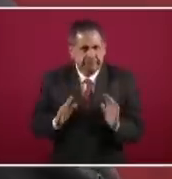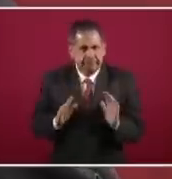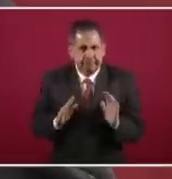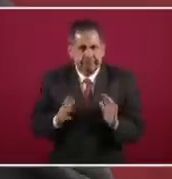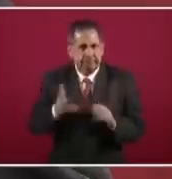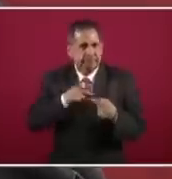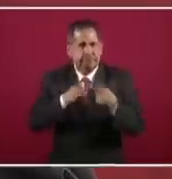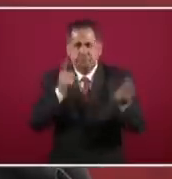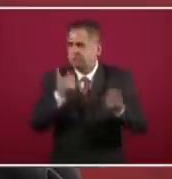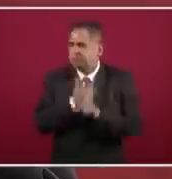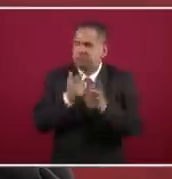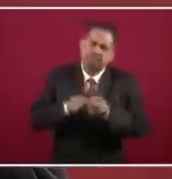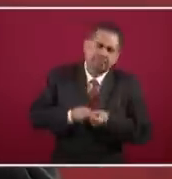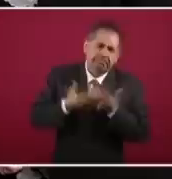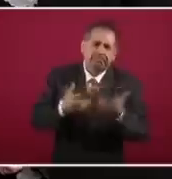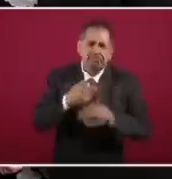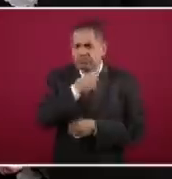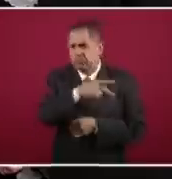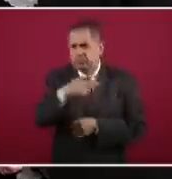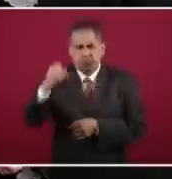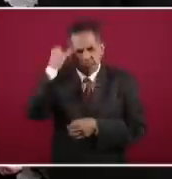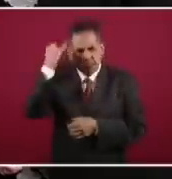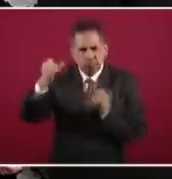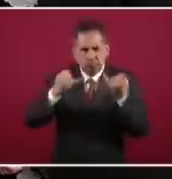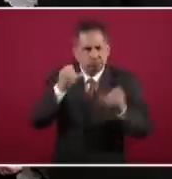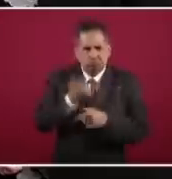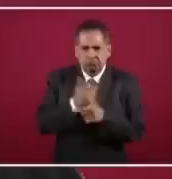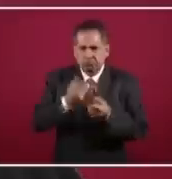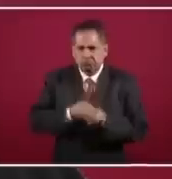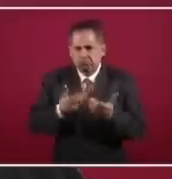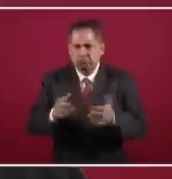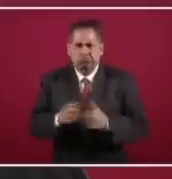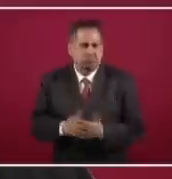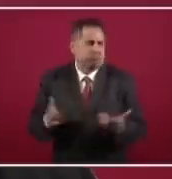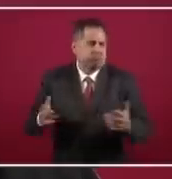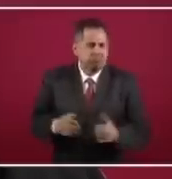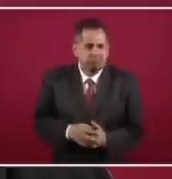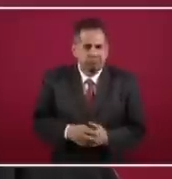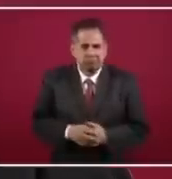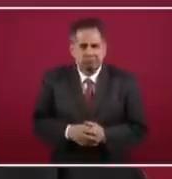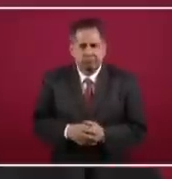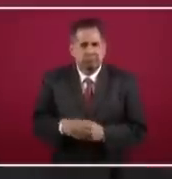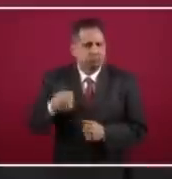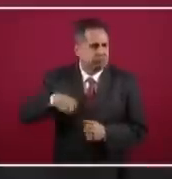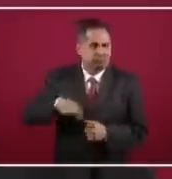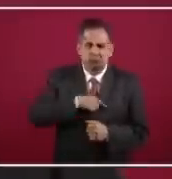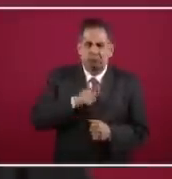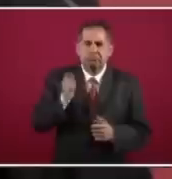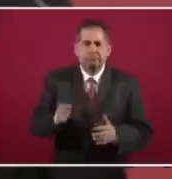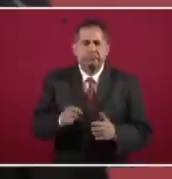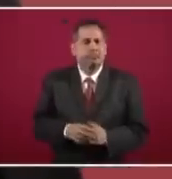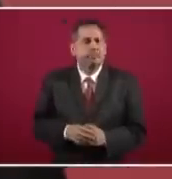derecho a la libre manifestación de las ideas. Nosotros estamos